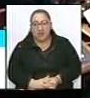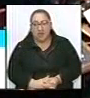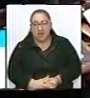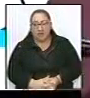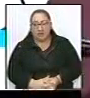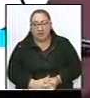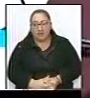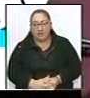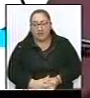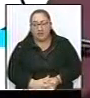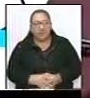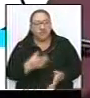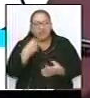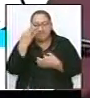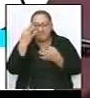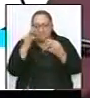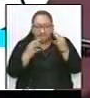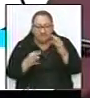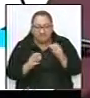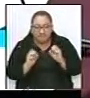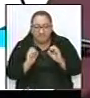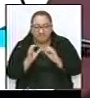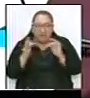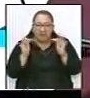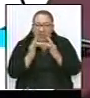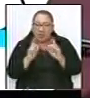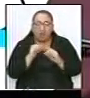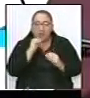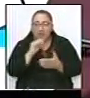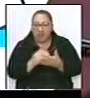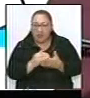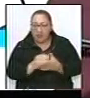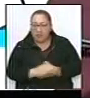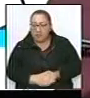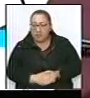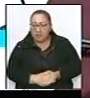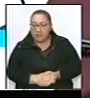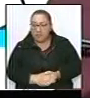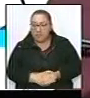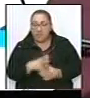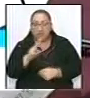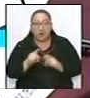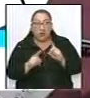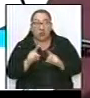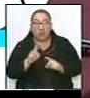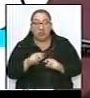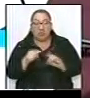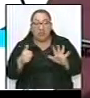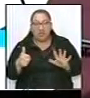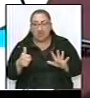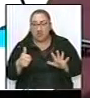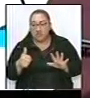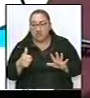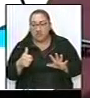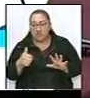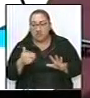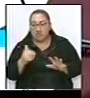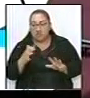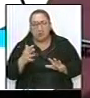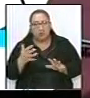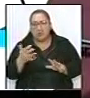que no tengo el dato exacto, falta 2011 al 2016, son